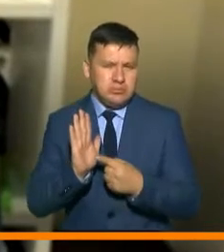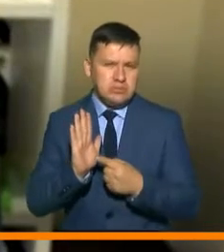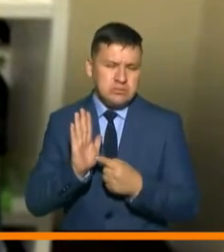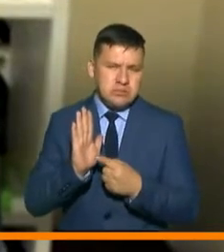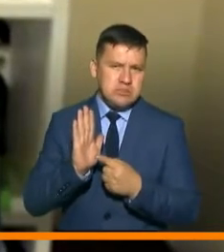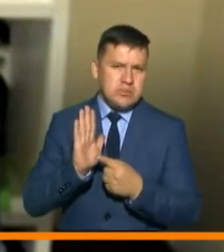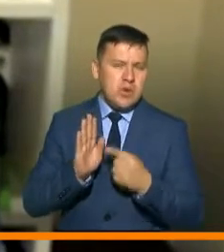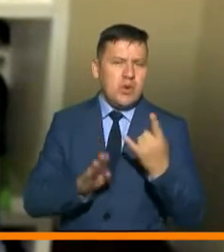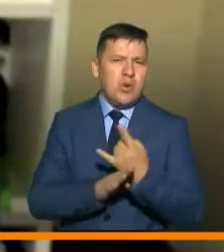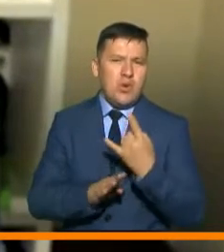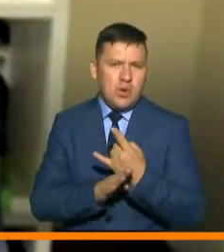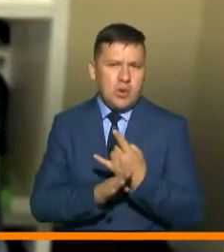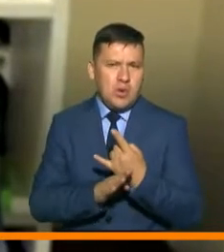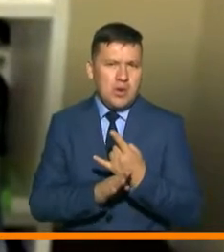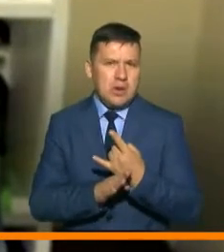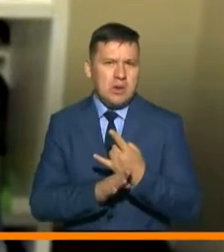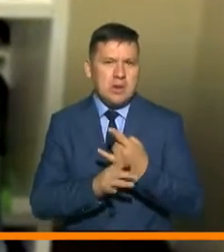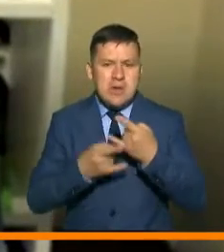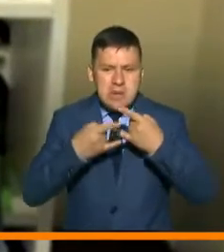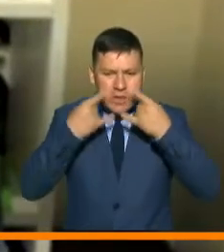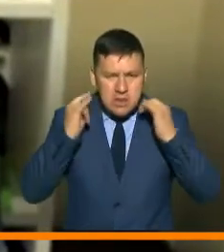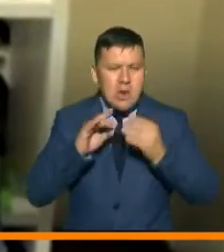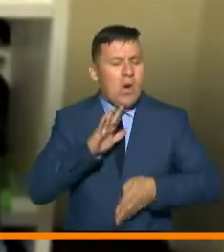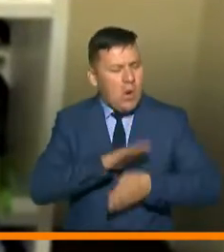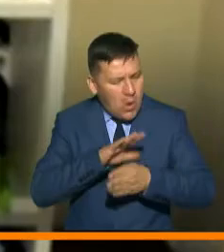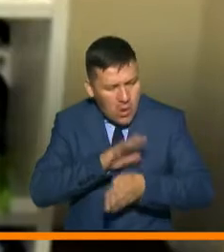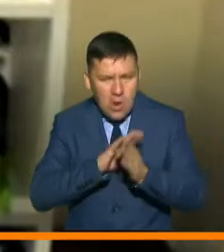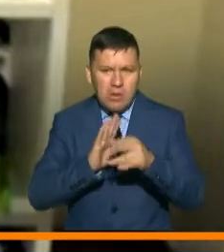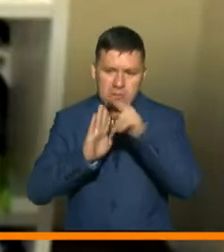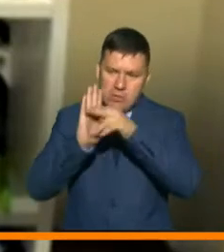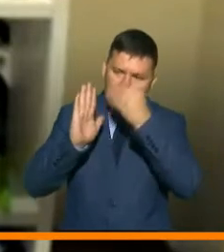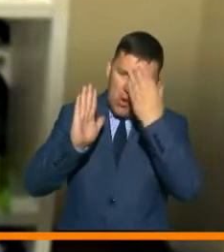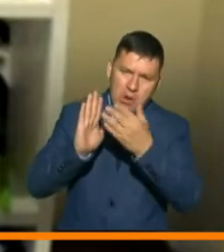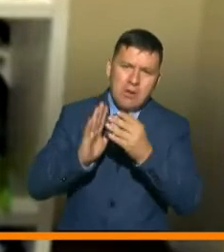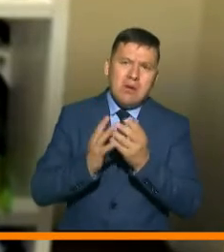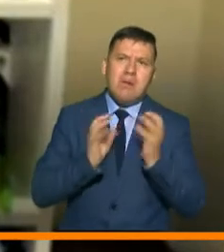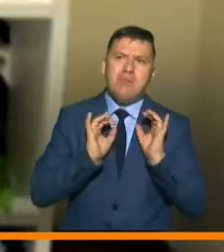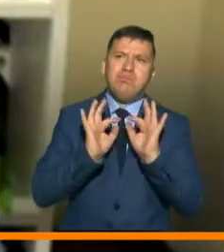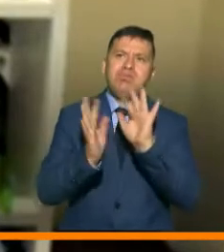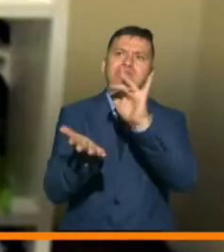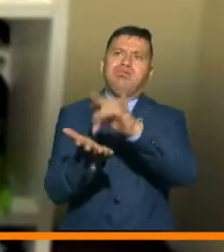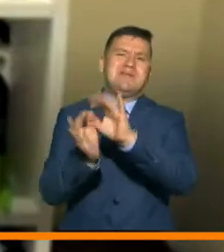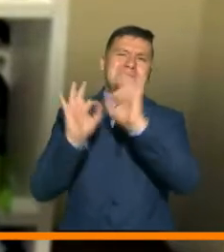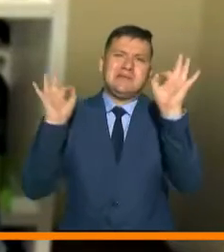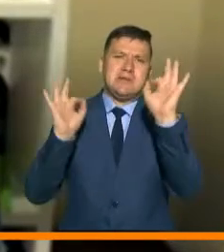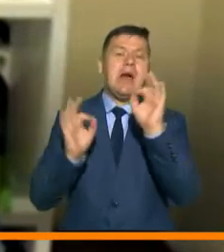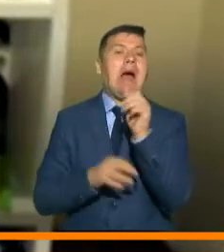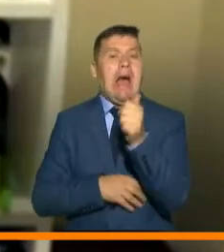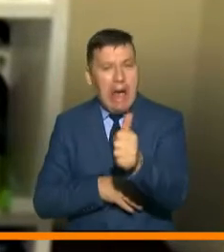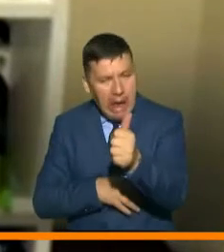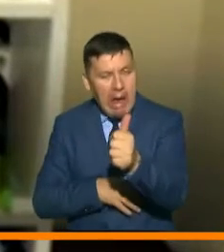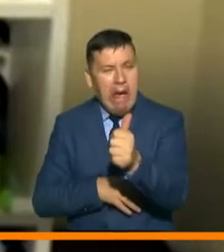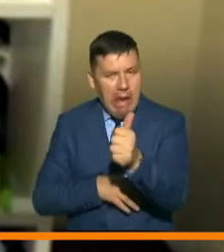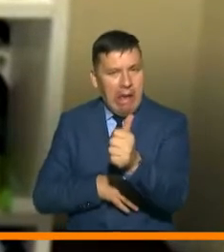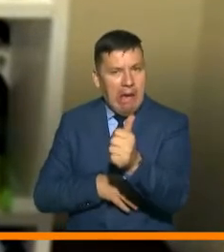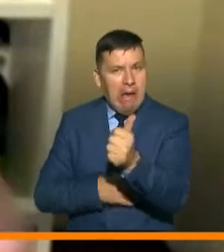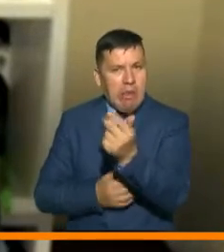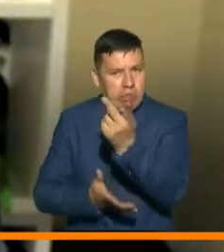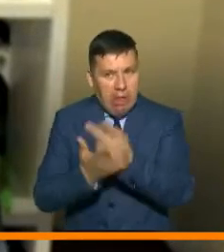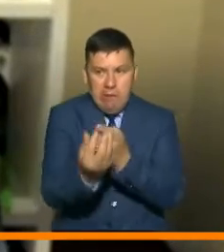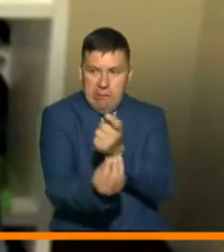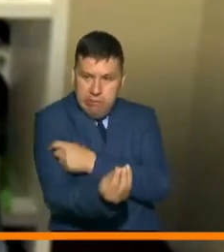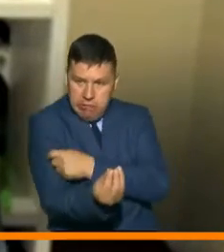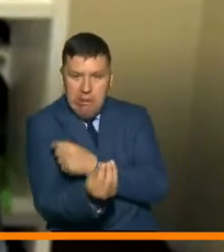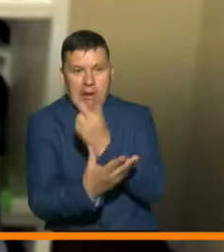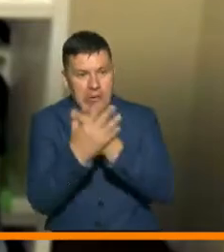el uso de cubrebocas la diferencia física de la aglomeración de esta es clave porque esta va a ser la garantía